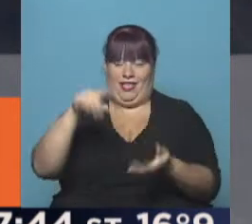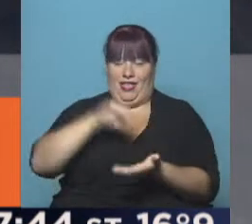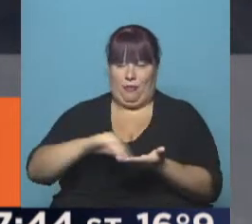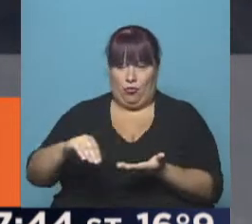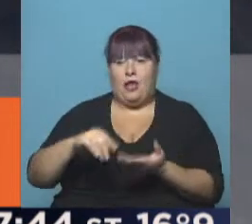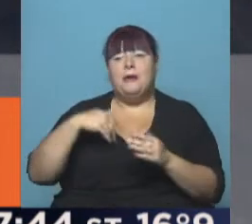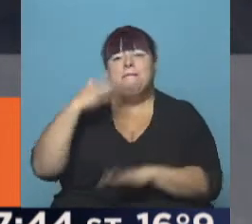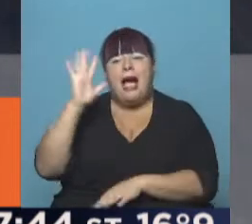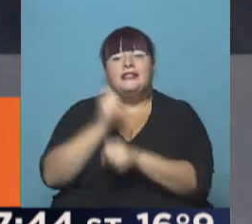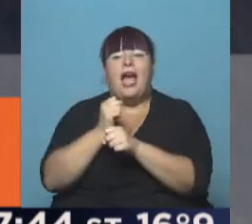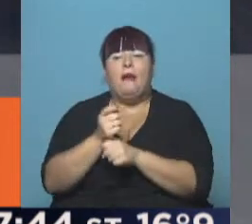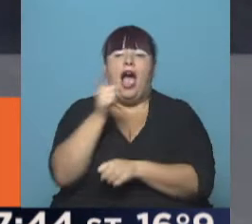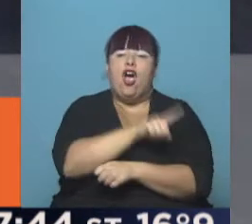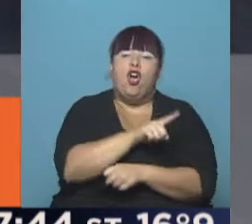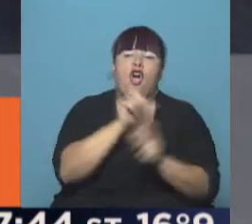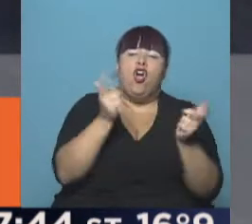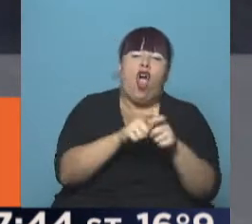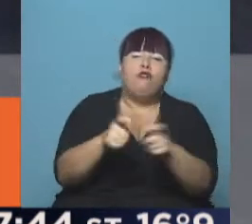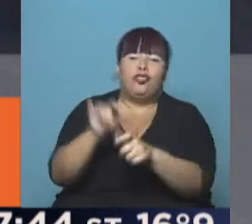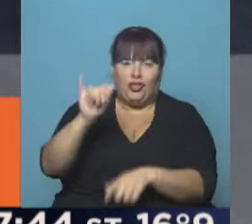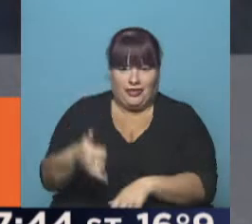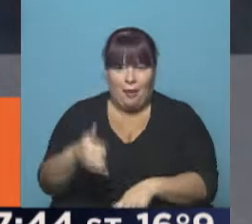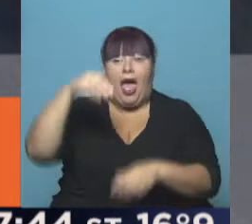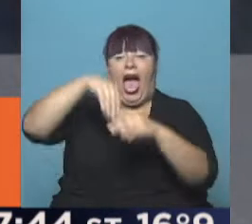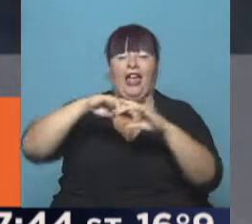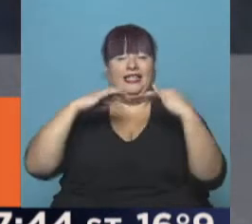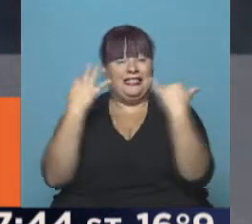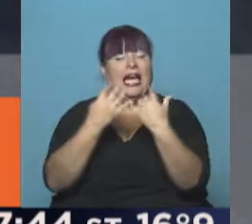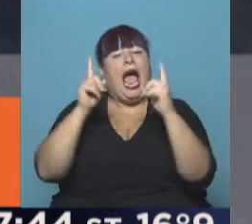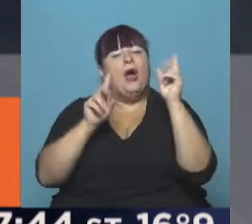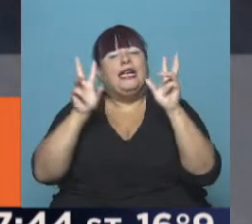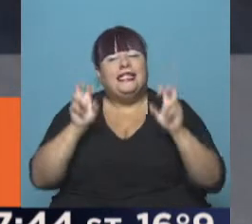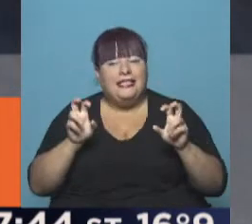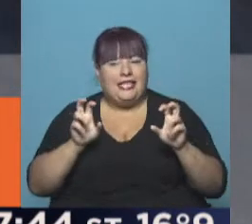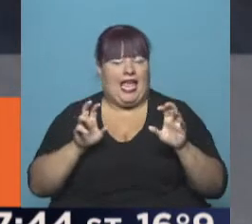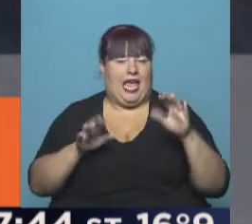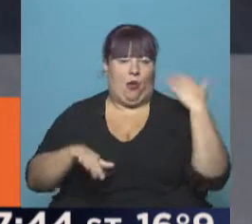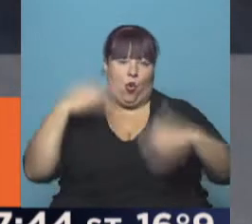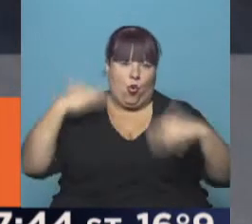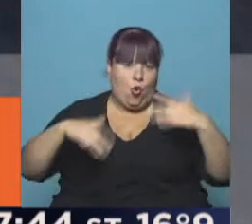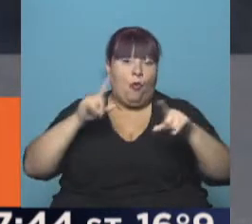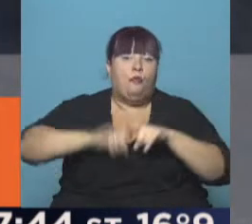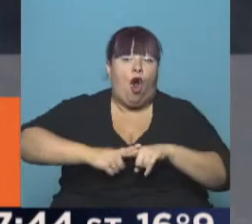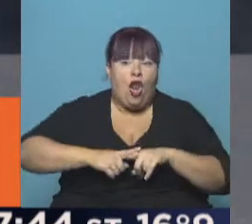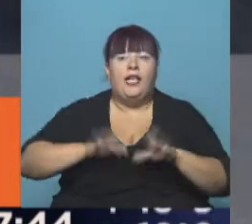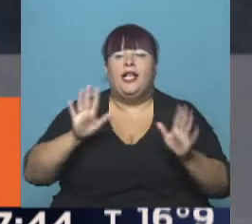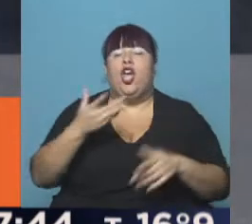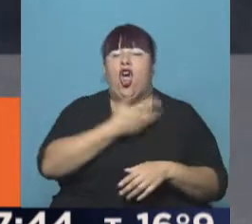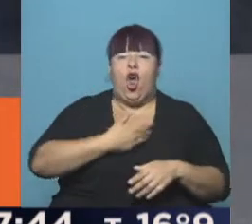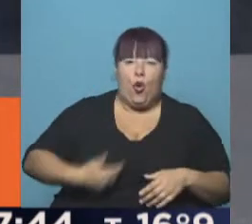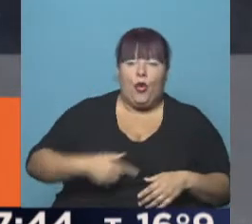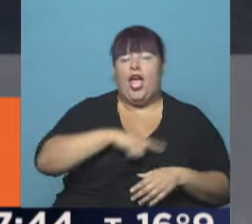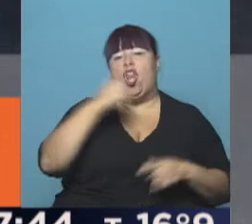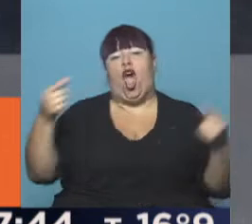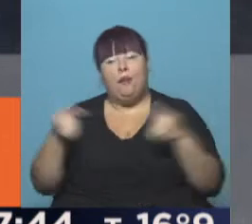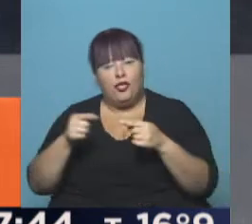Baja. Hay mucho más trabajo, a lo mejor en las comisiones, pero claro, hay temas que son de alto voltaje político y que tanto el oficialismo como